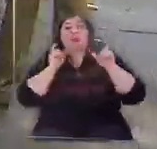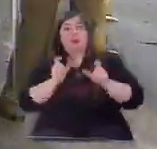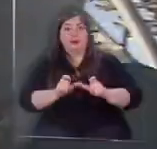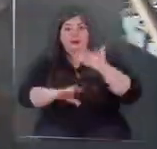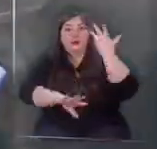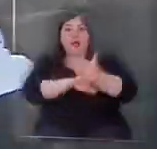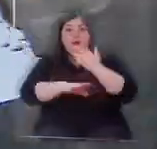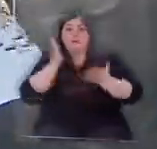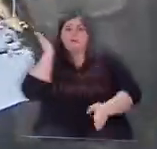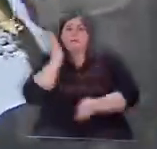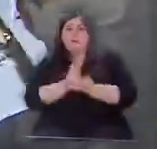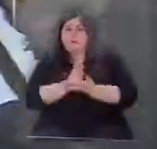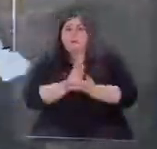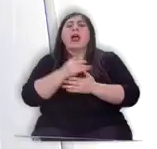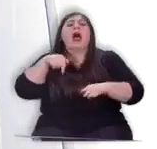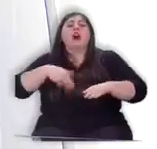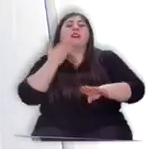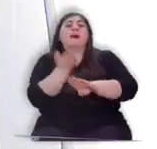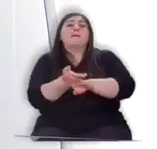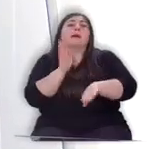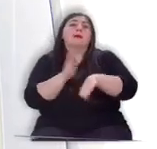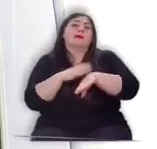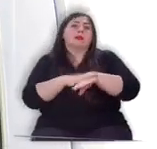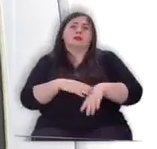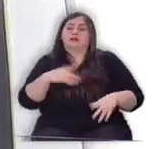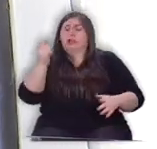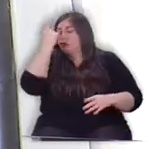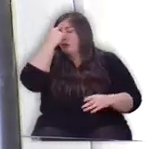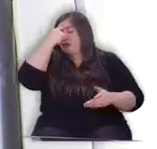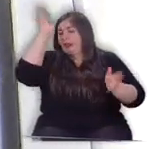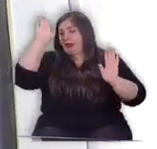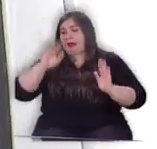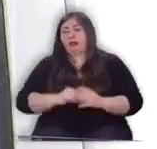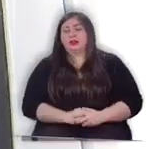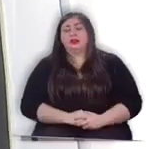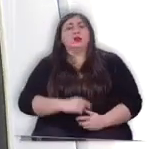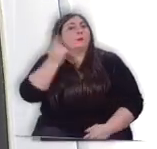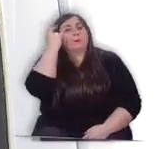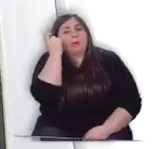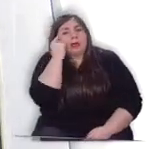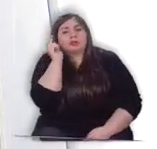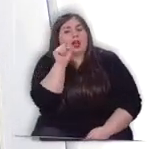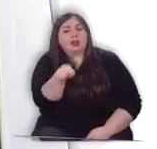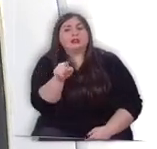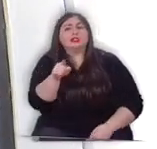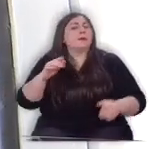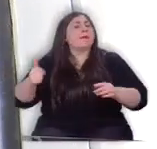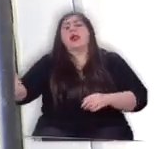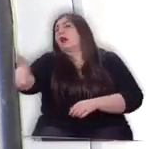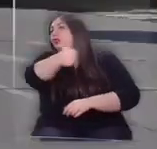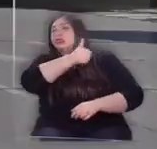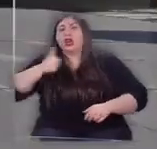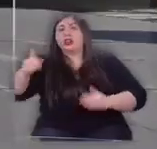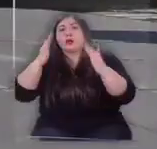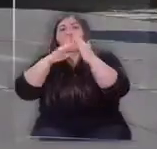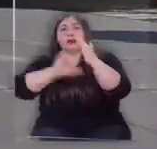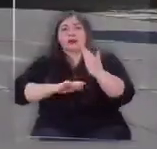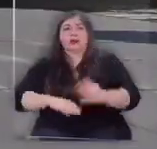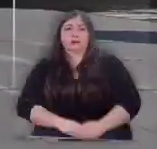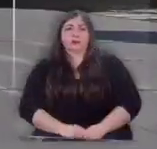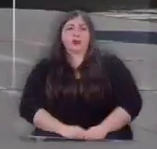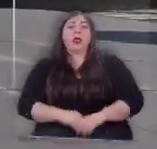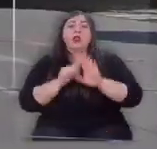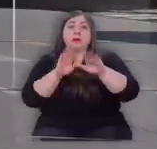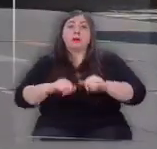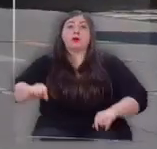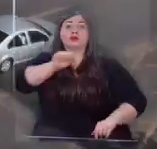estricto. Voy a pedir ahora el permiso. No, es una estupidez. Yo pienso que eso debería ser para todo el mundo. Lo mismo